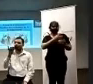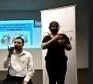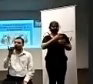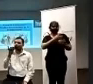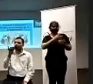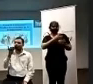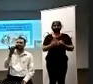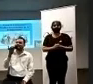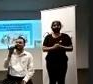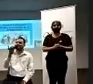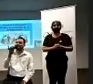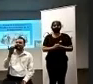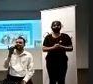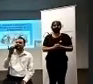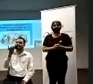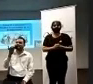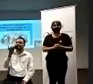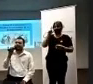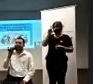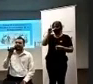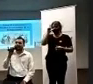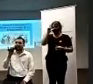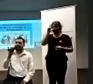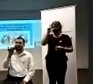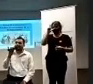no sabía que me tenía que vacunar.